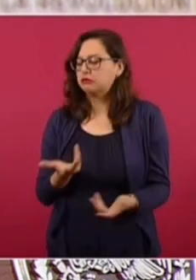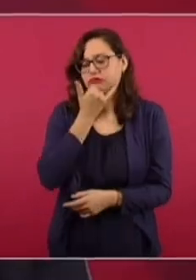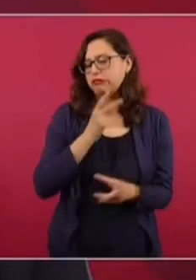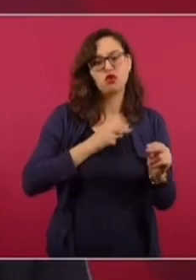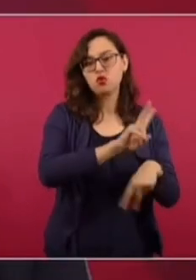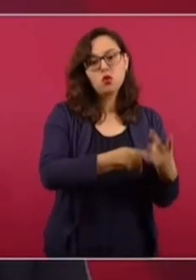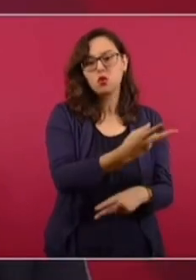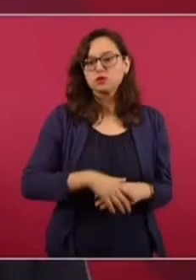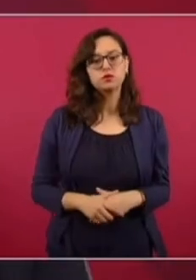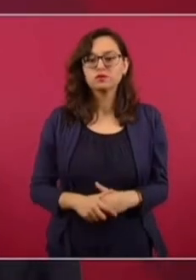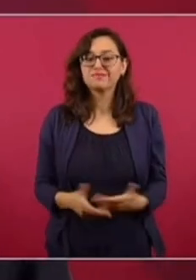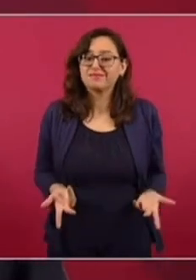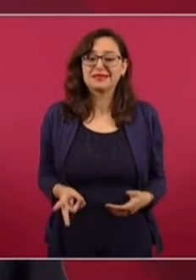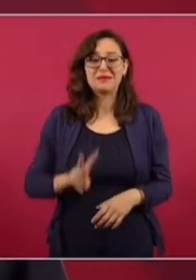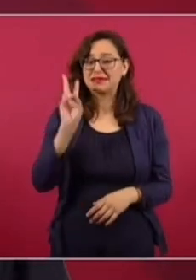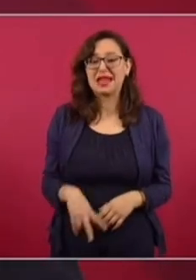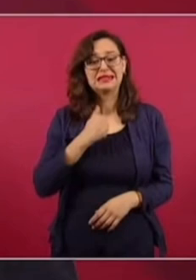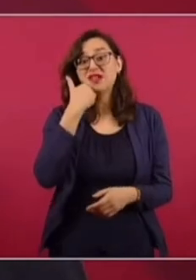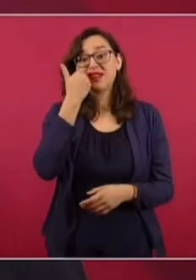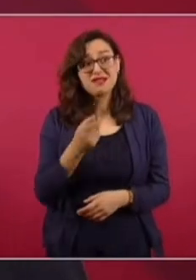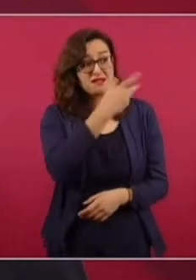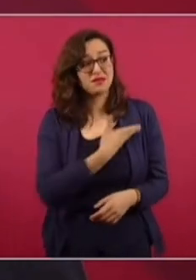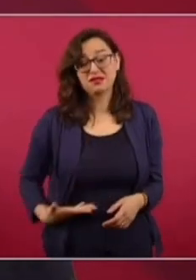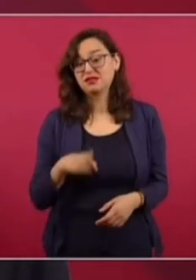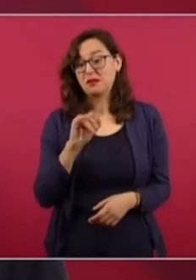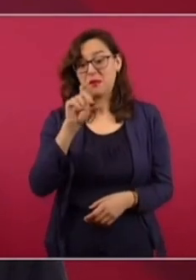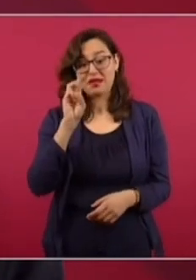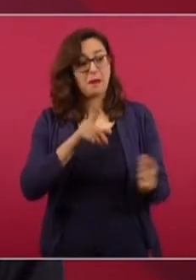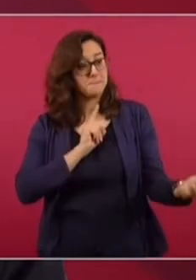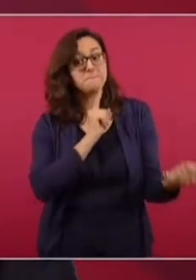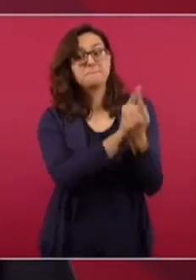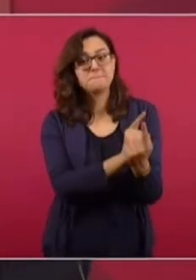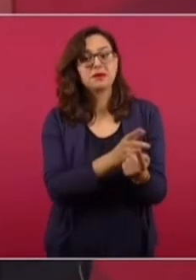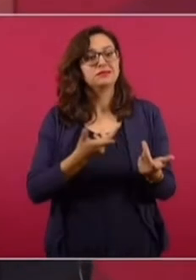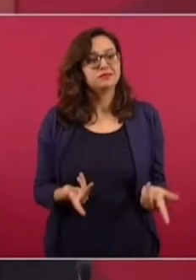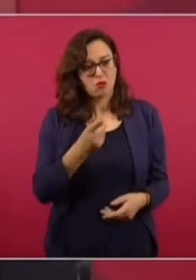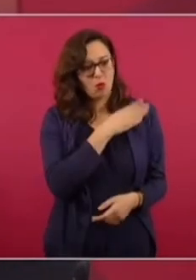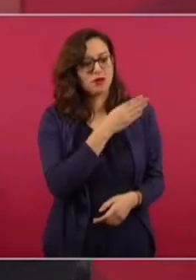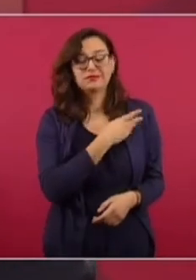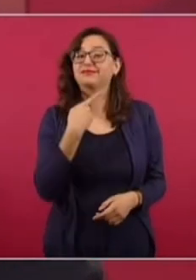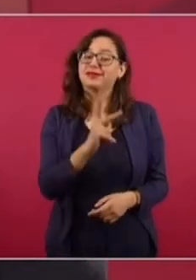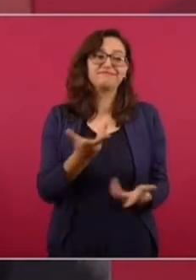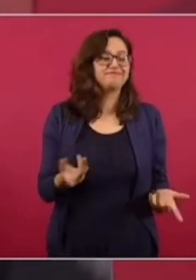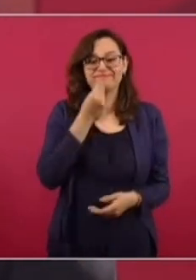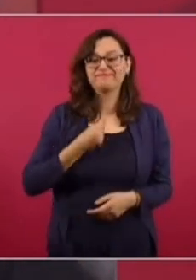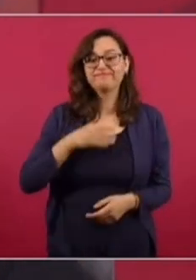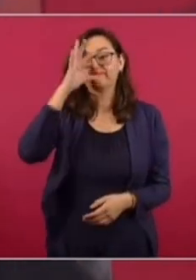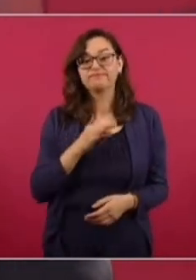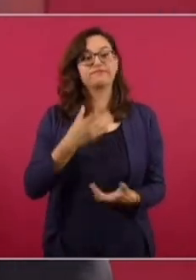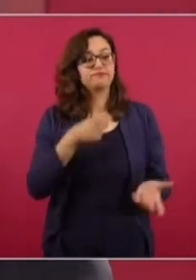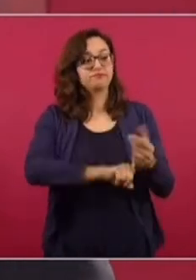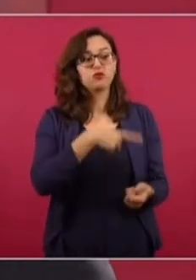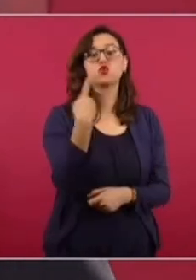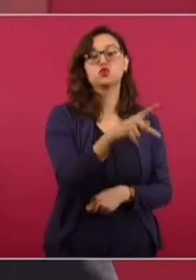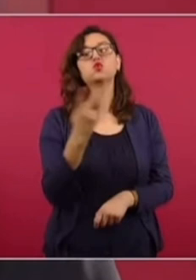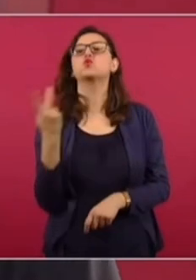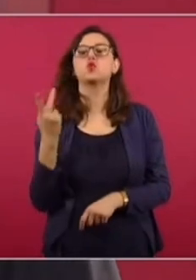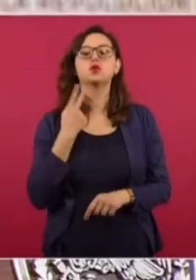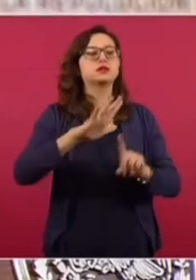lo considero un hombre bueno, pero está sometido a fuertes presiones de los republicanos